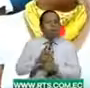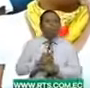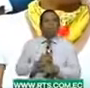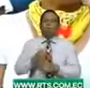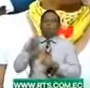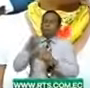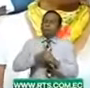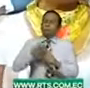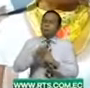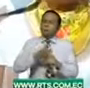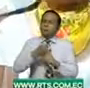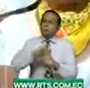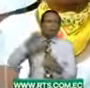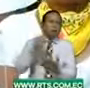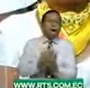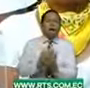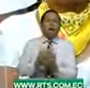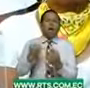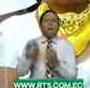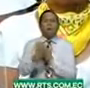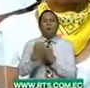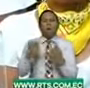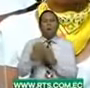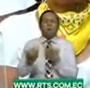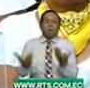erradicación de la violencia, una casa de acogida